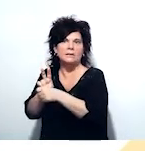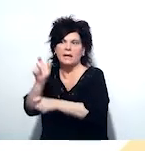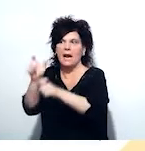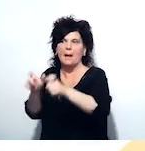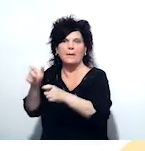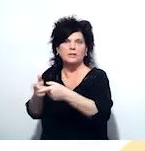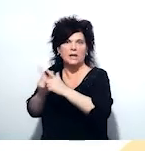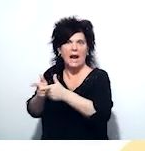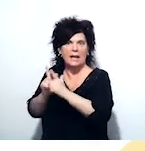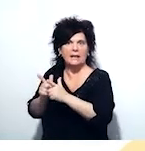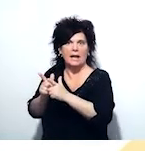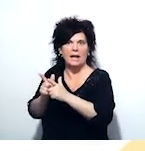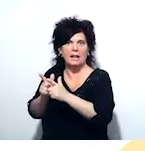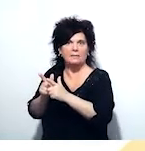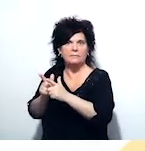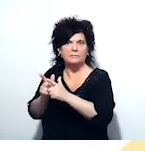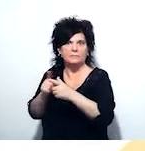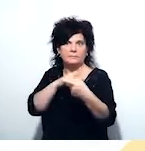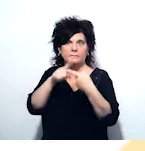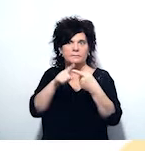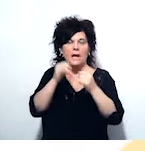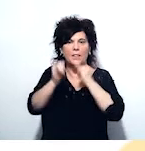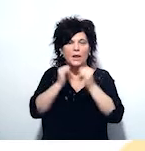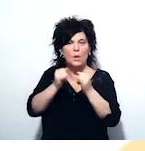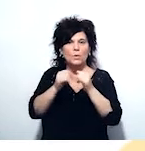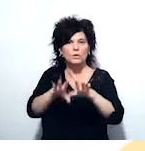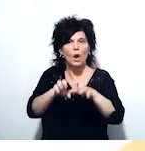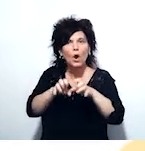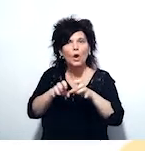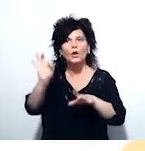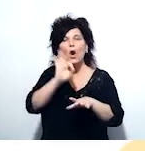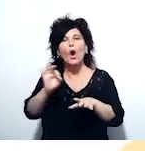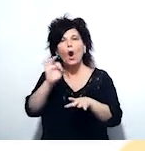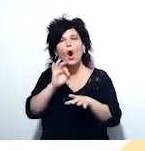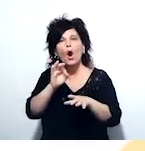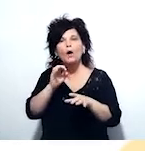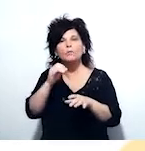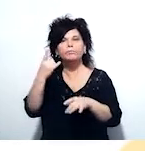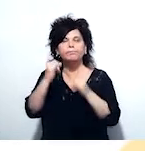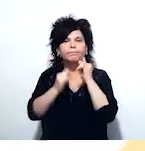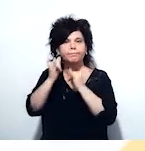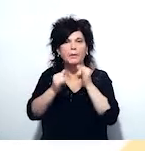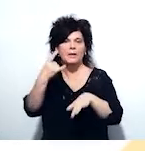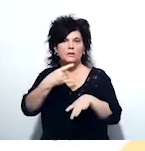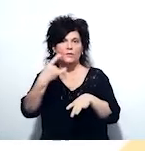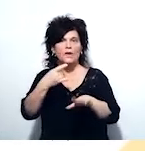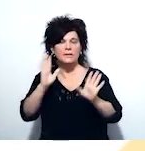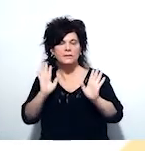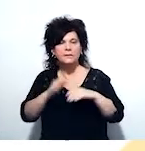que son atacadas, tanto por el discurso de odio como puede ser por la difamación o la noticia falsa. Entonces,